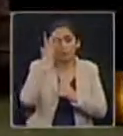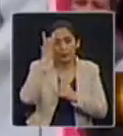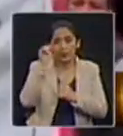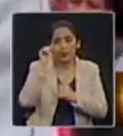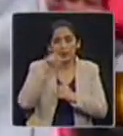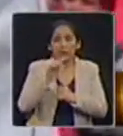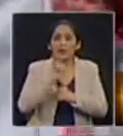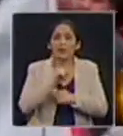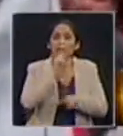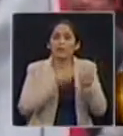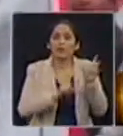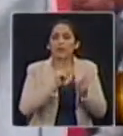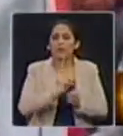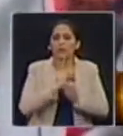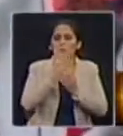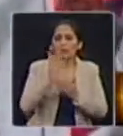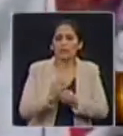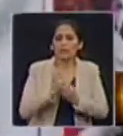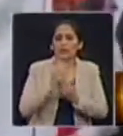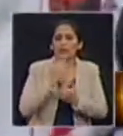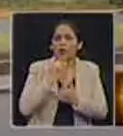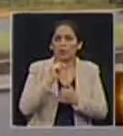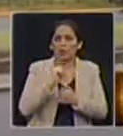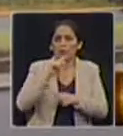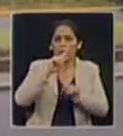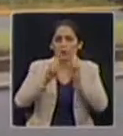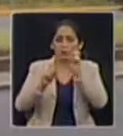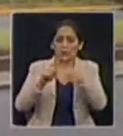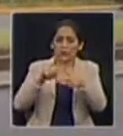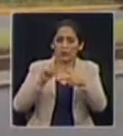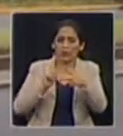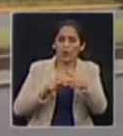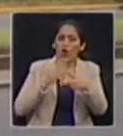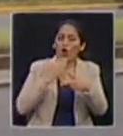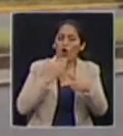observaciones sobre dos preguntas. Santiago Villasañay, Telerama Noticias.